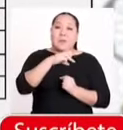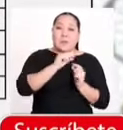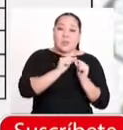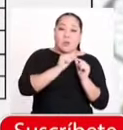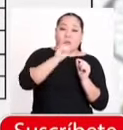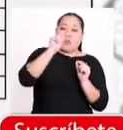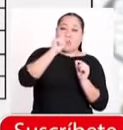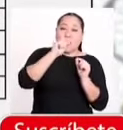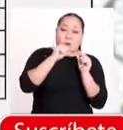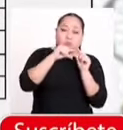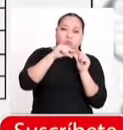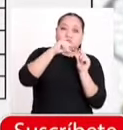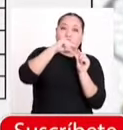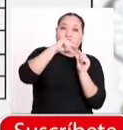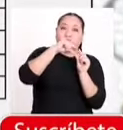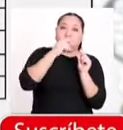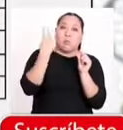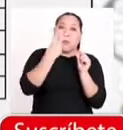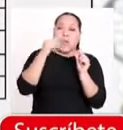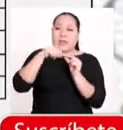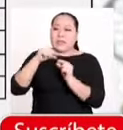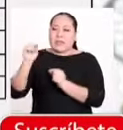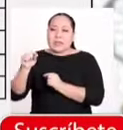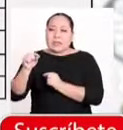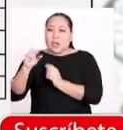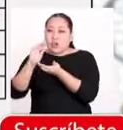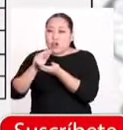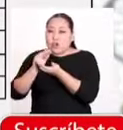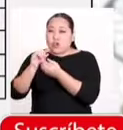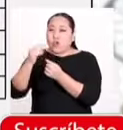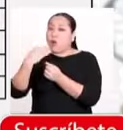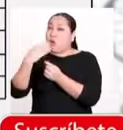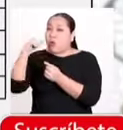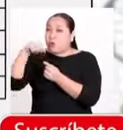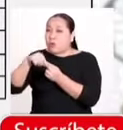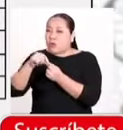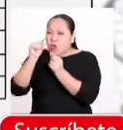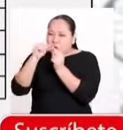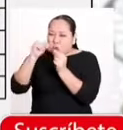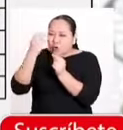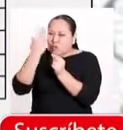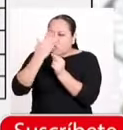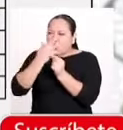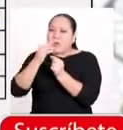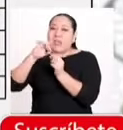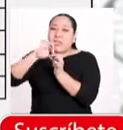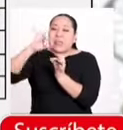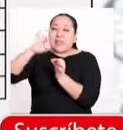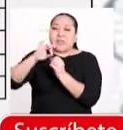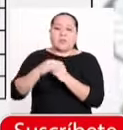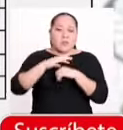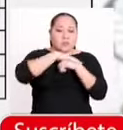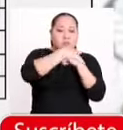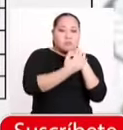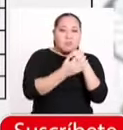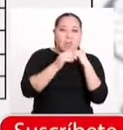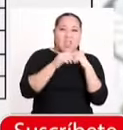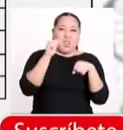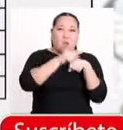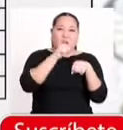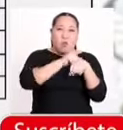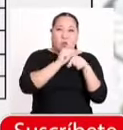más verde y grueso. El del rocoto es más oscuro y delgado. Yo he notado que la cáscara del pimiento es más gruesa